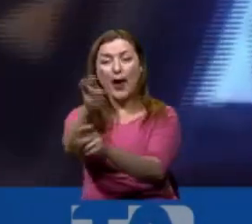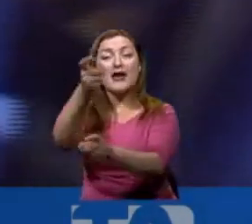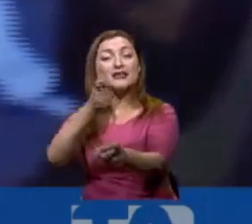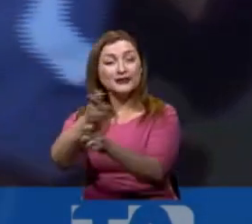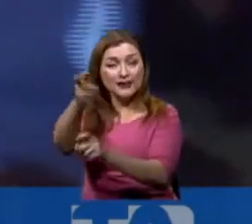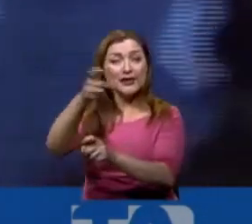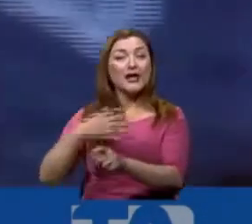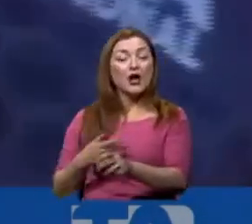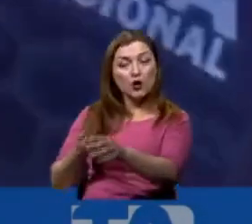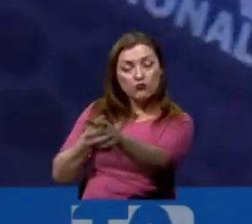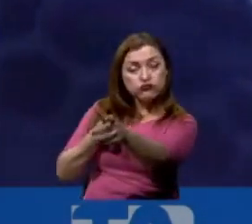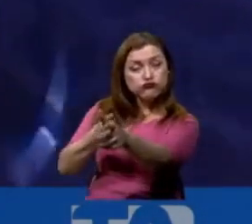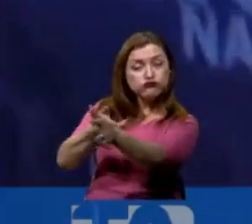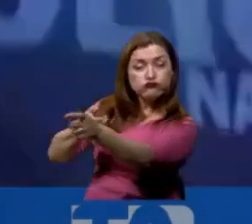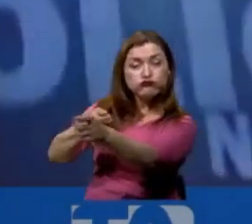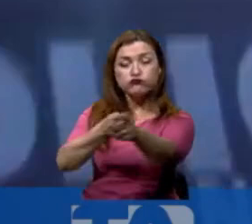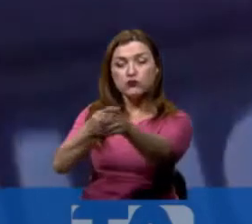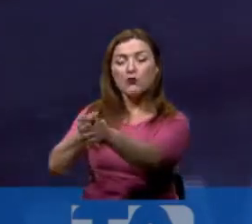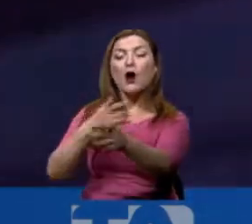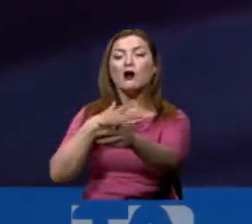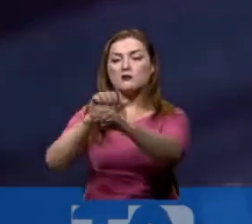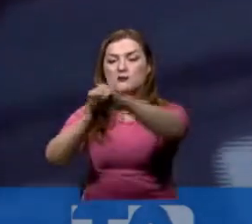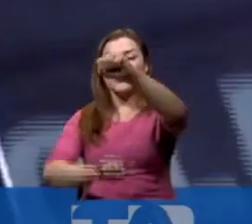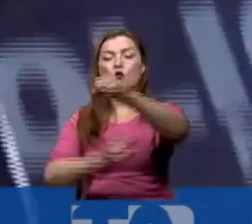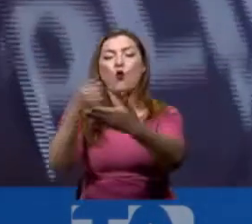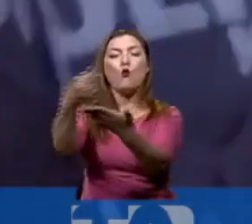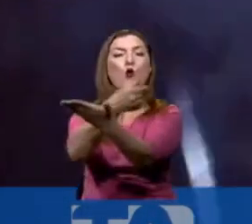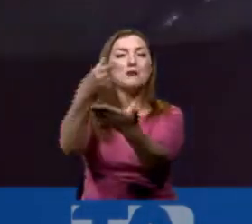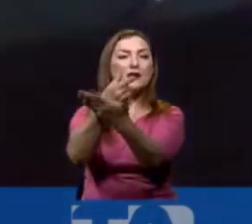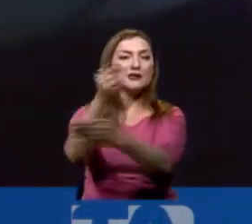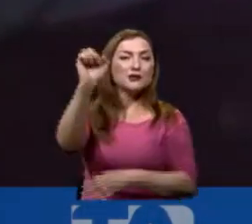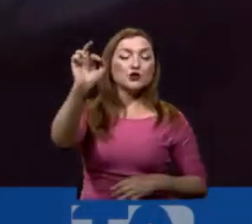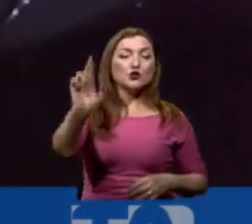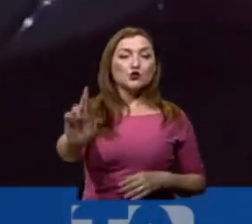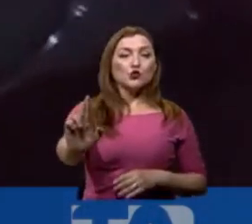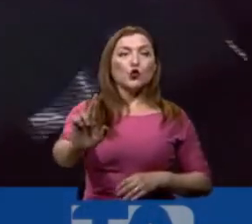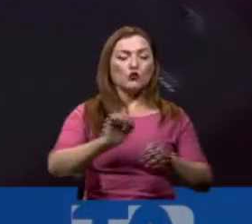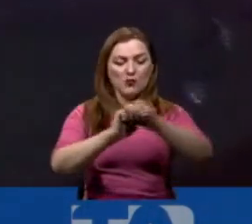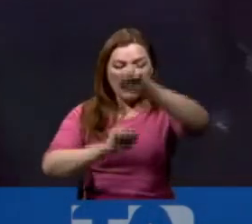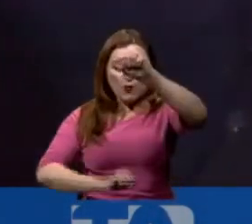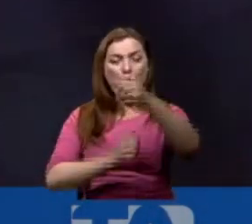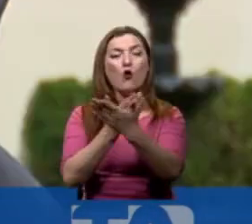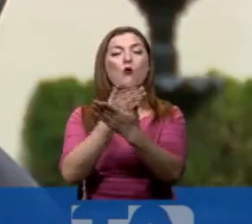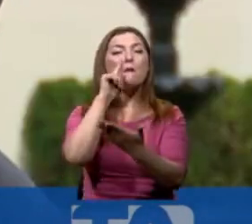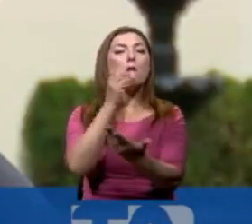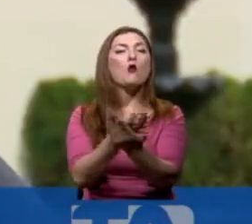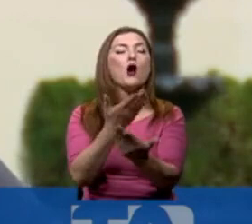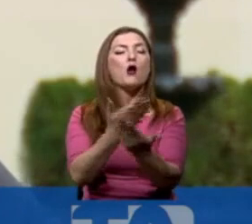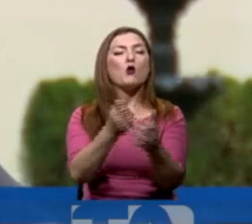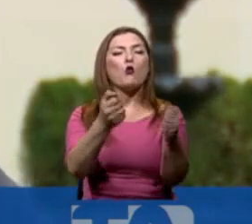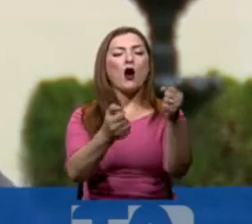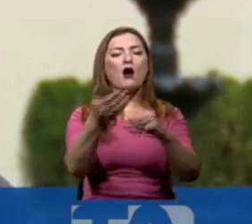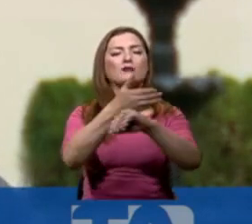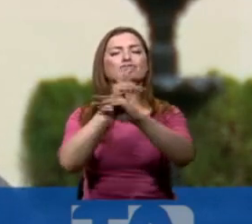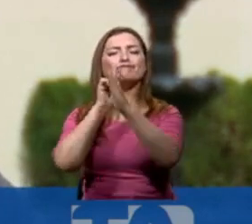dieron con el paradero de los delincuentes en el sector de Huamaní, en el sur de la capital. Ahí encontraron varios indicios. Un carro